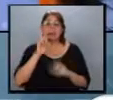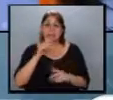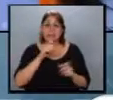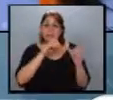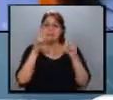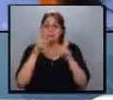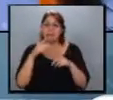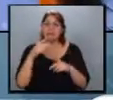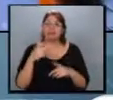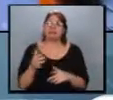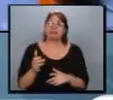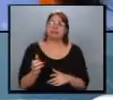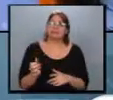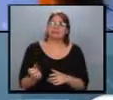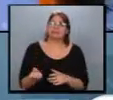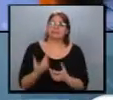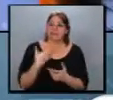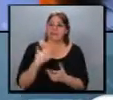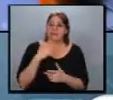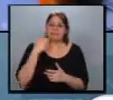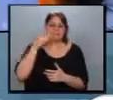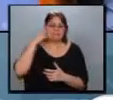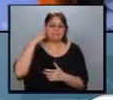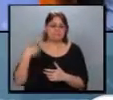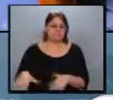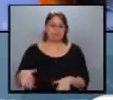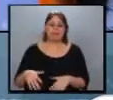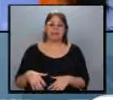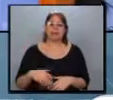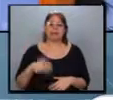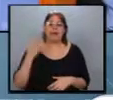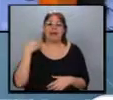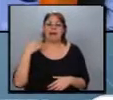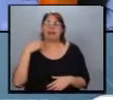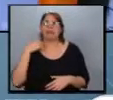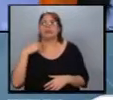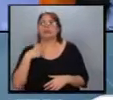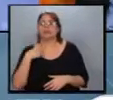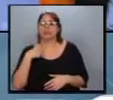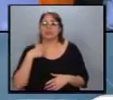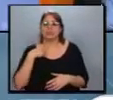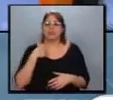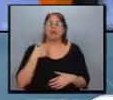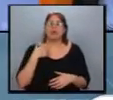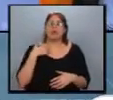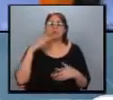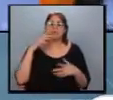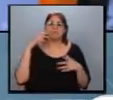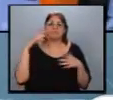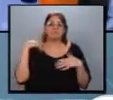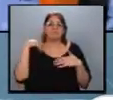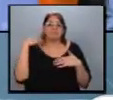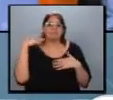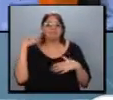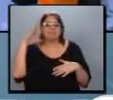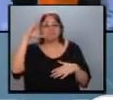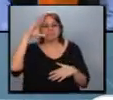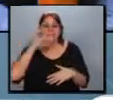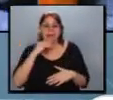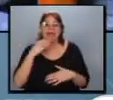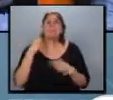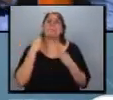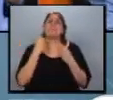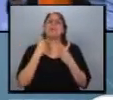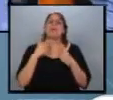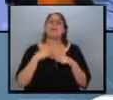dijo, y me dan vergüenza. Como diciendo, nada, yo estaba obnubilada por el viaje costoso que me llevaba,